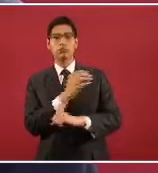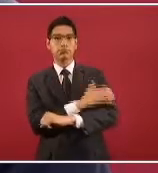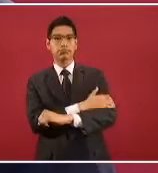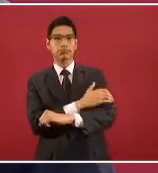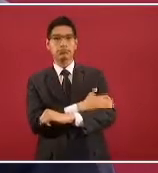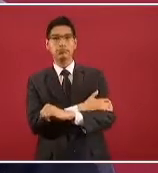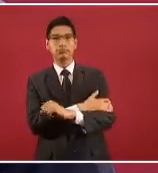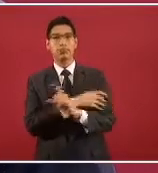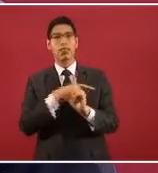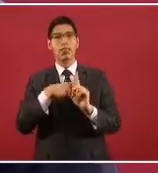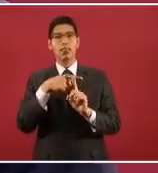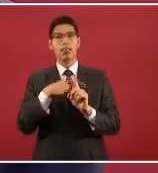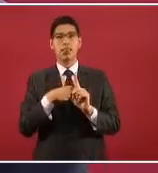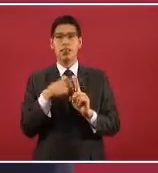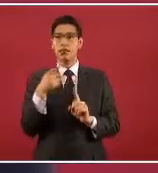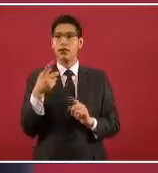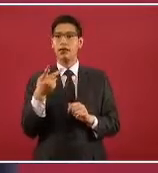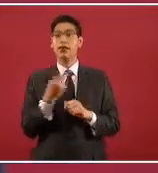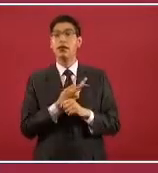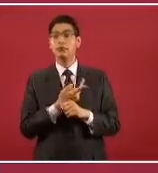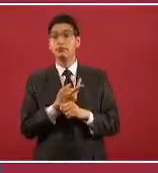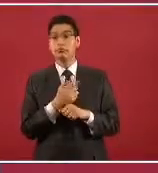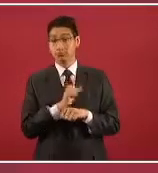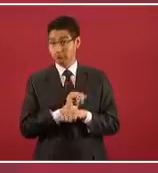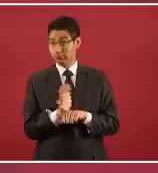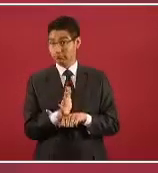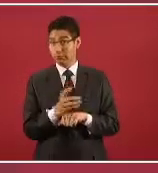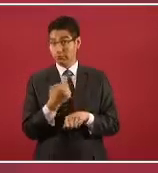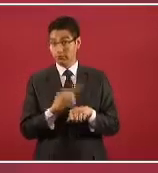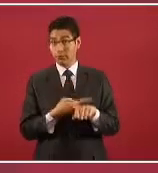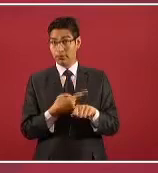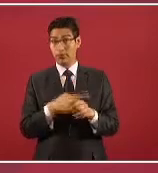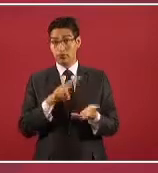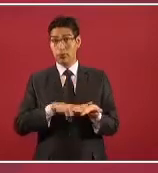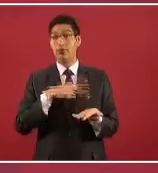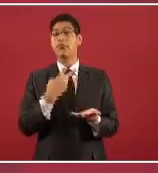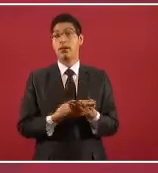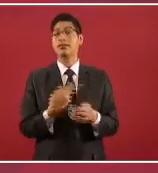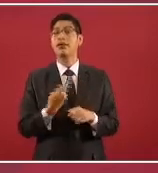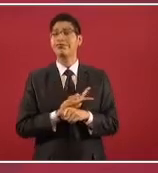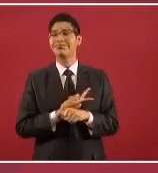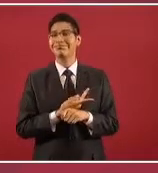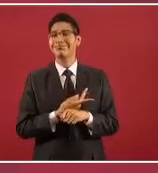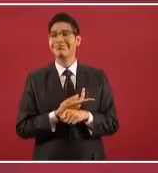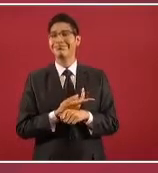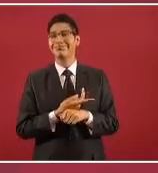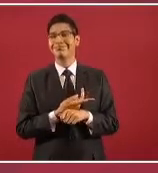infectado, pues ese tiene más necesidad.